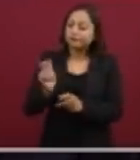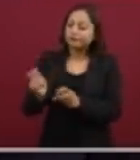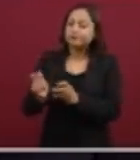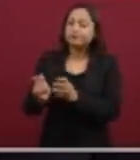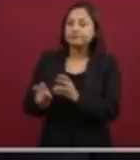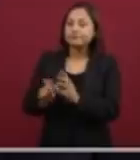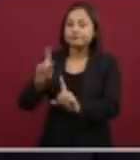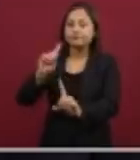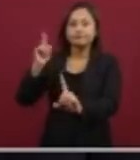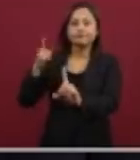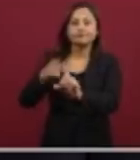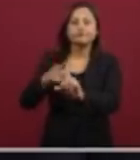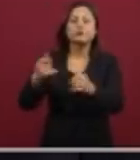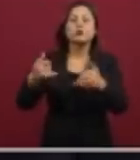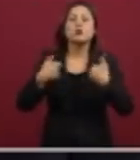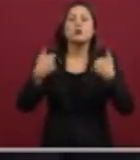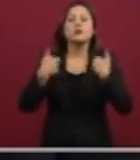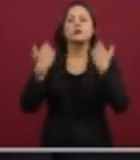Esto va a ayudar mucho.